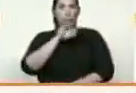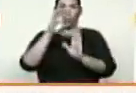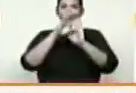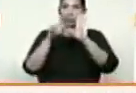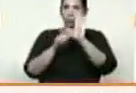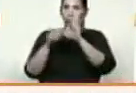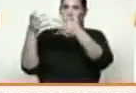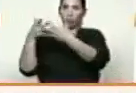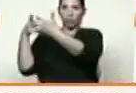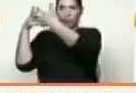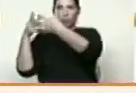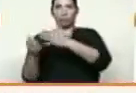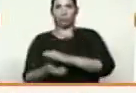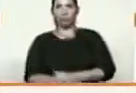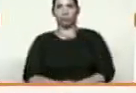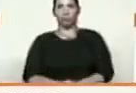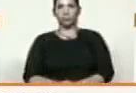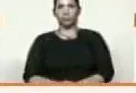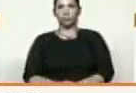norteamericana.